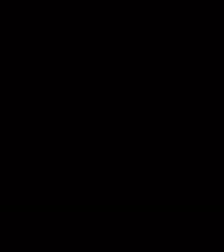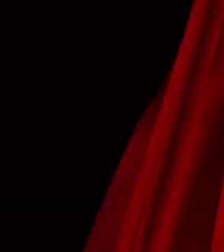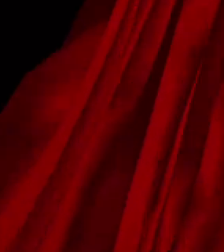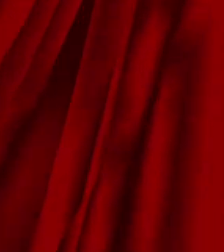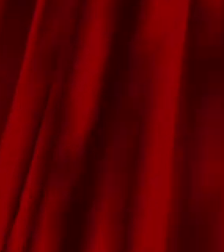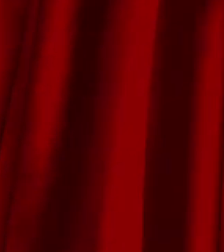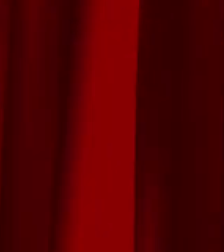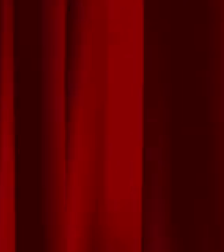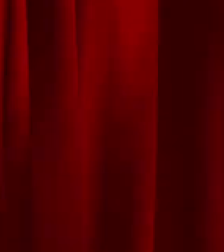autoridades